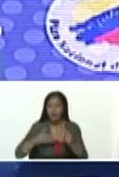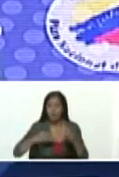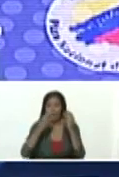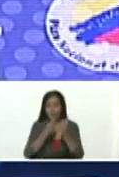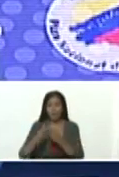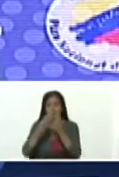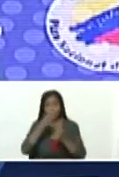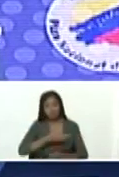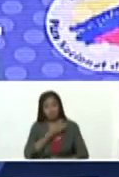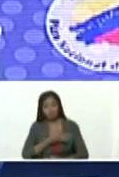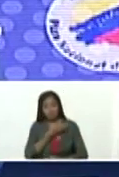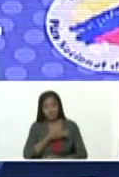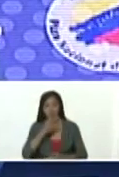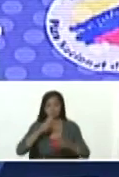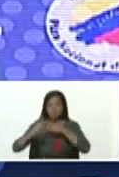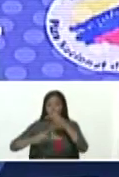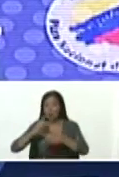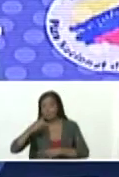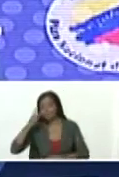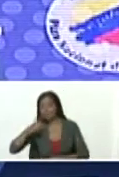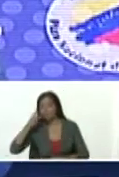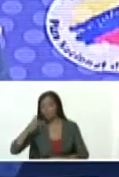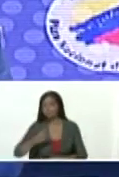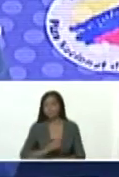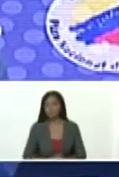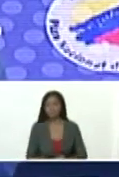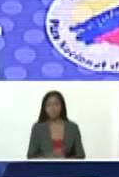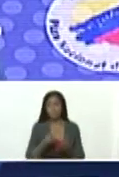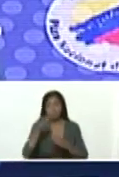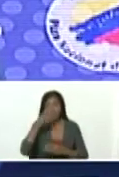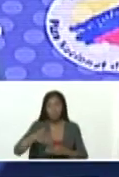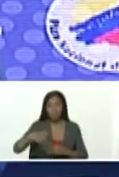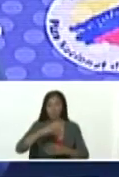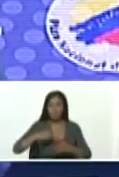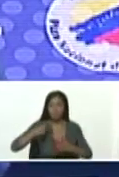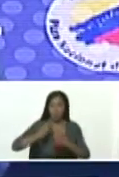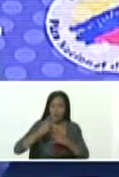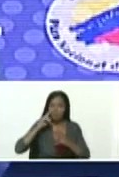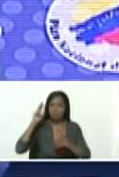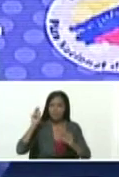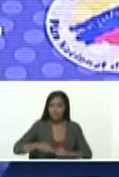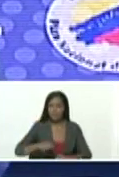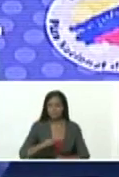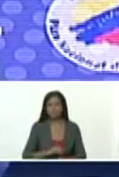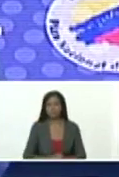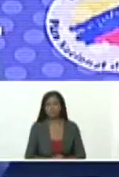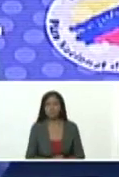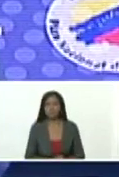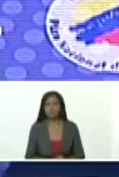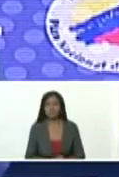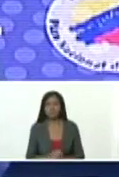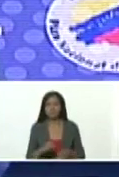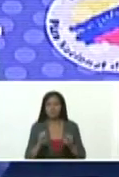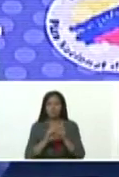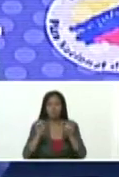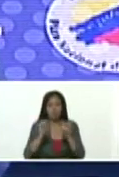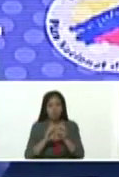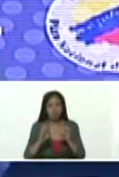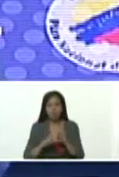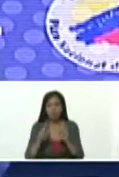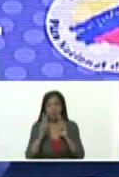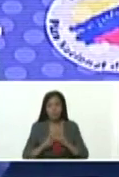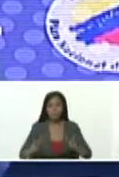económico, social, político. Pero un pueblo con valores también. La educación en